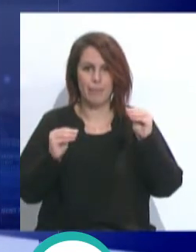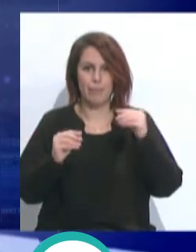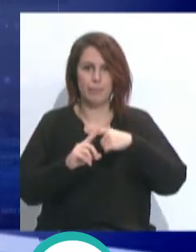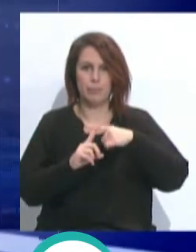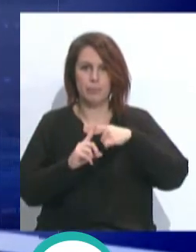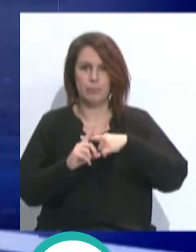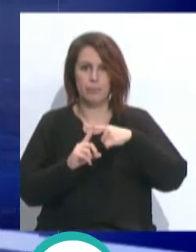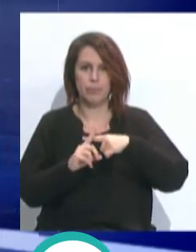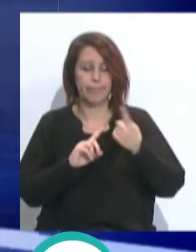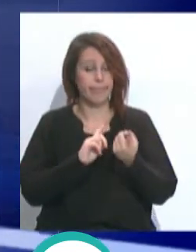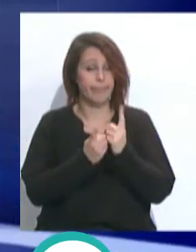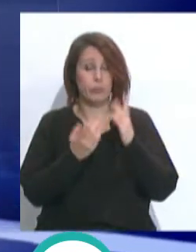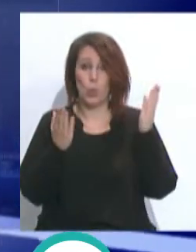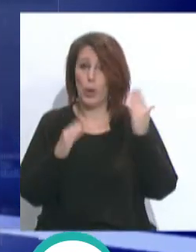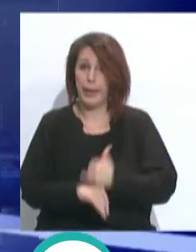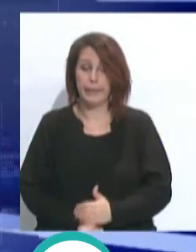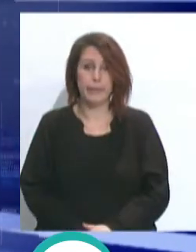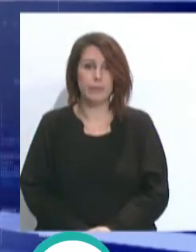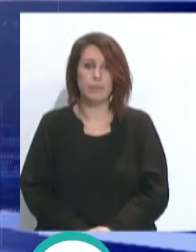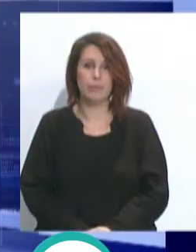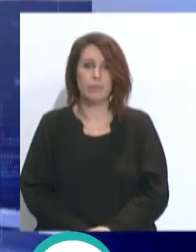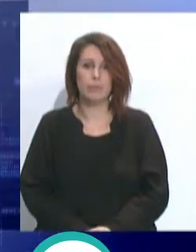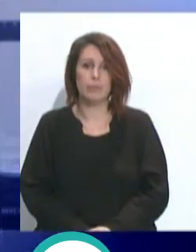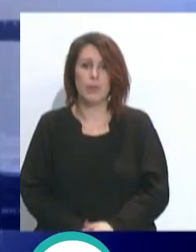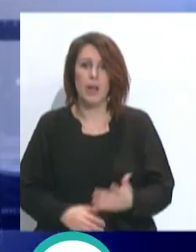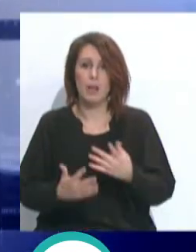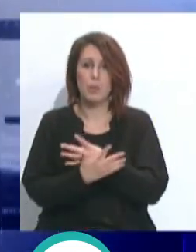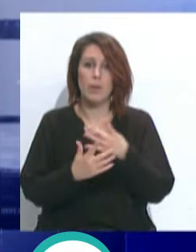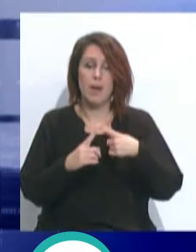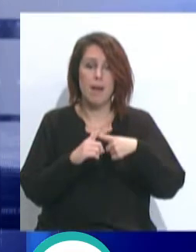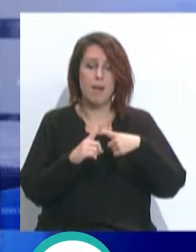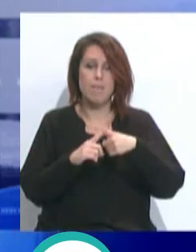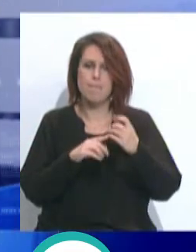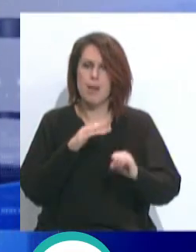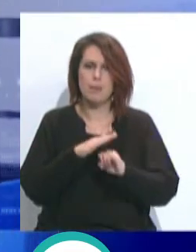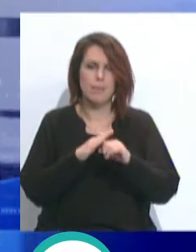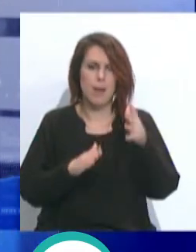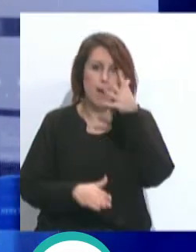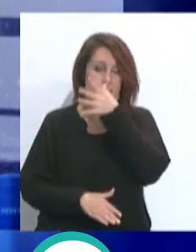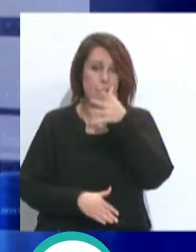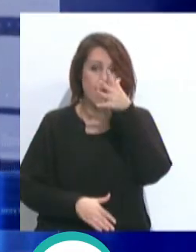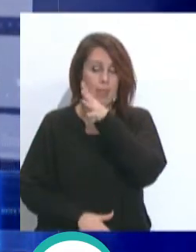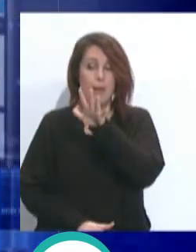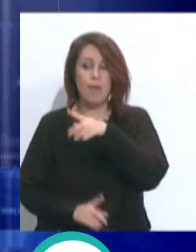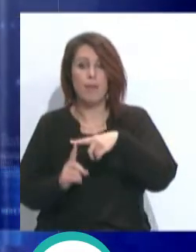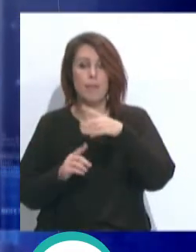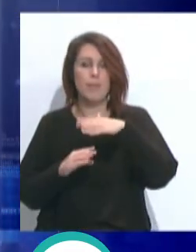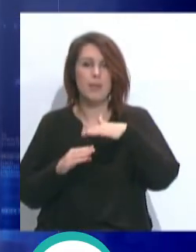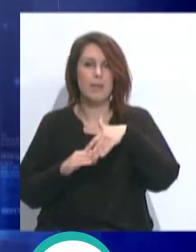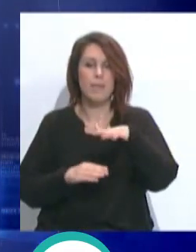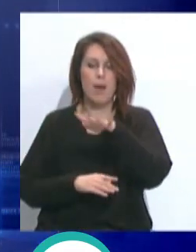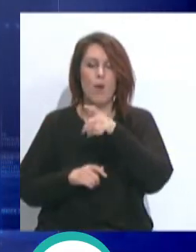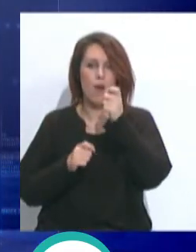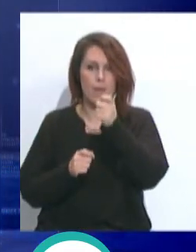Las temperaturas sin cambios, que marcarán entre los 19 grados de máxima de Jerez y los 5 grados de mínima